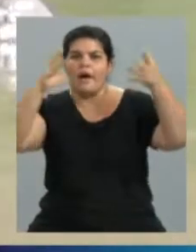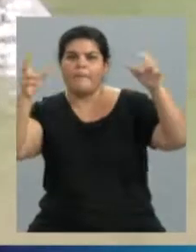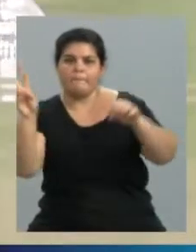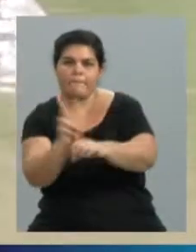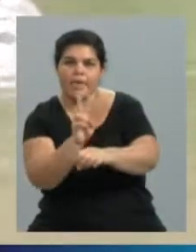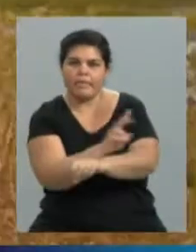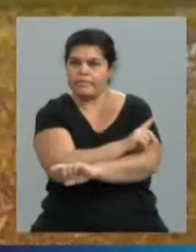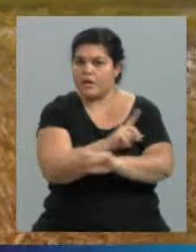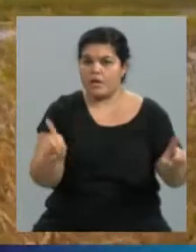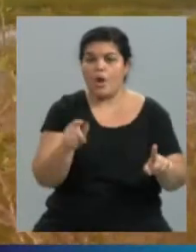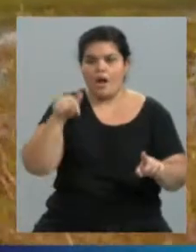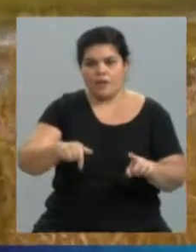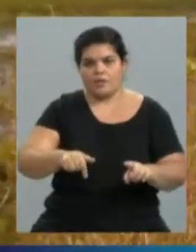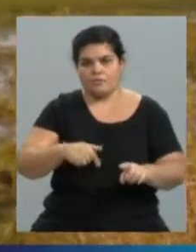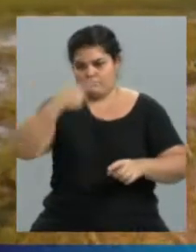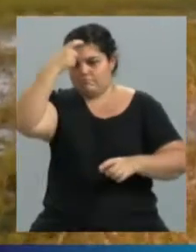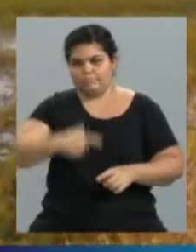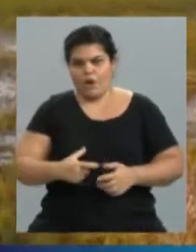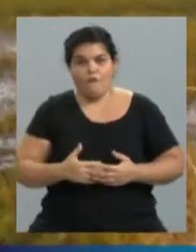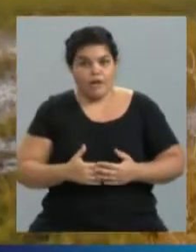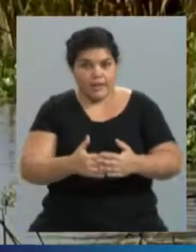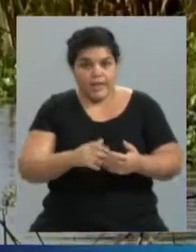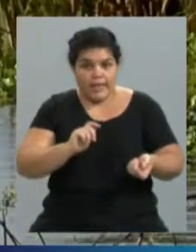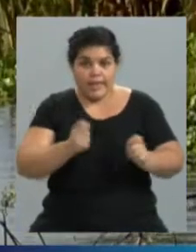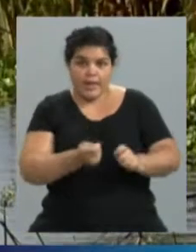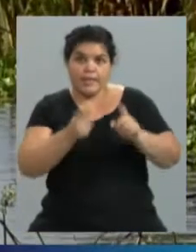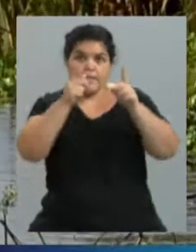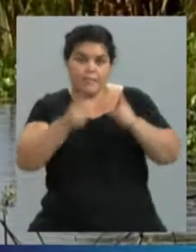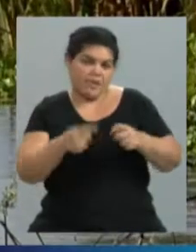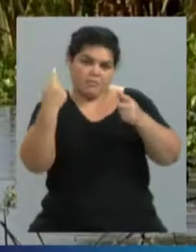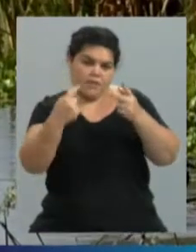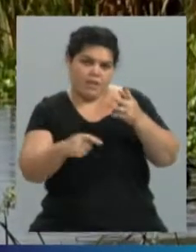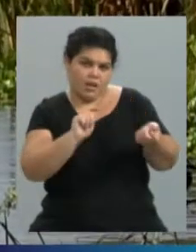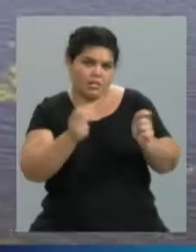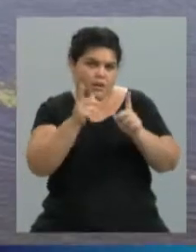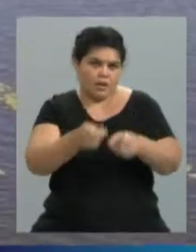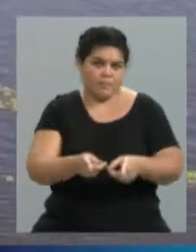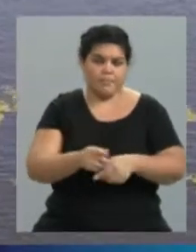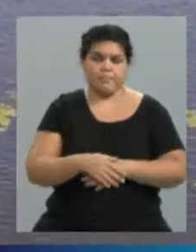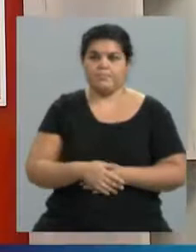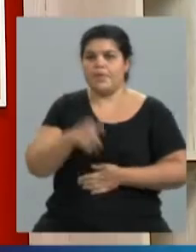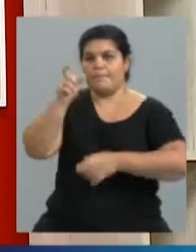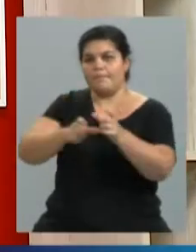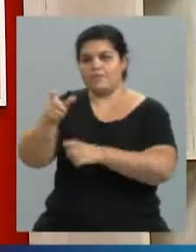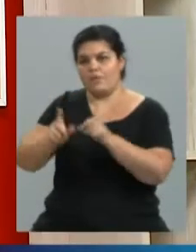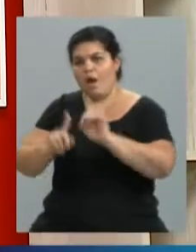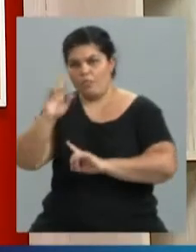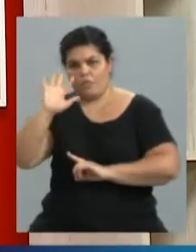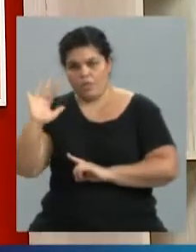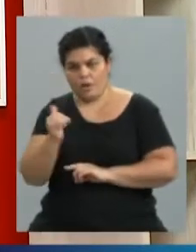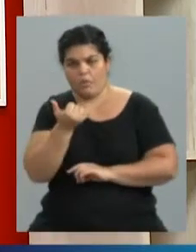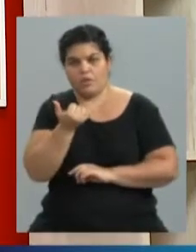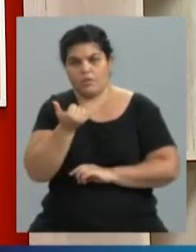Sí, definitivamente impactan sobre la fertilidad y sobre otros aspectos también. Hay muchas personas que ya se han dado cuenta del impacto que tiene sobre nuestro